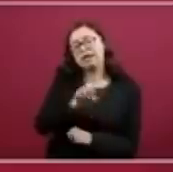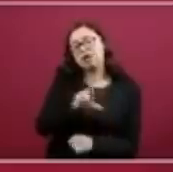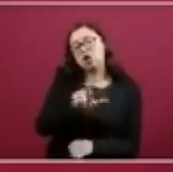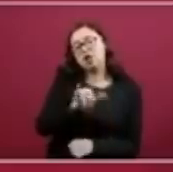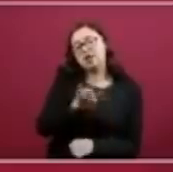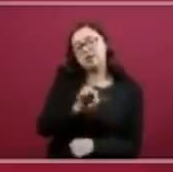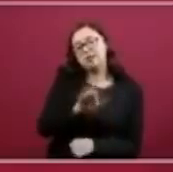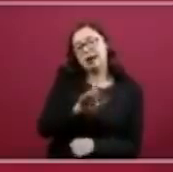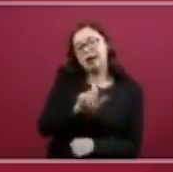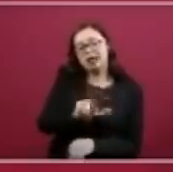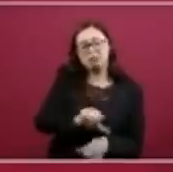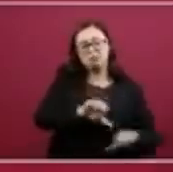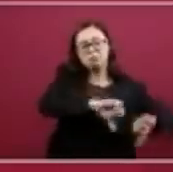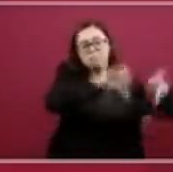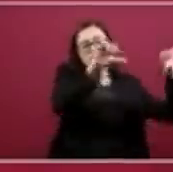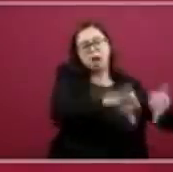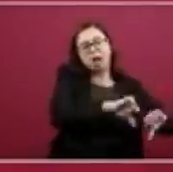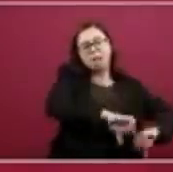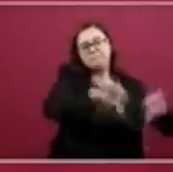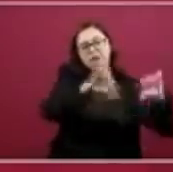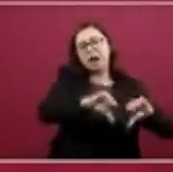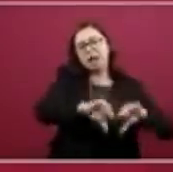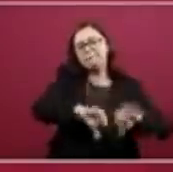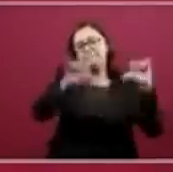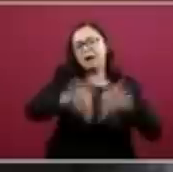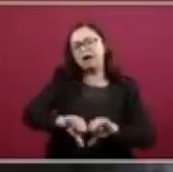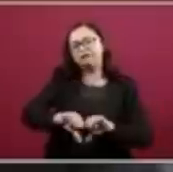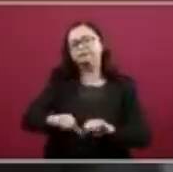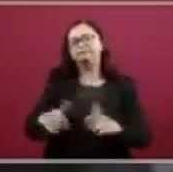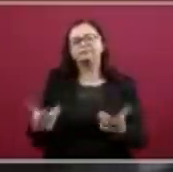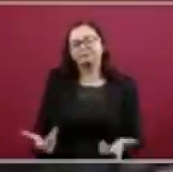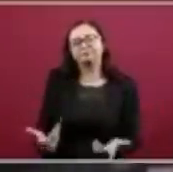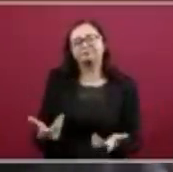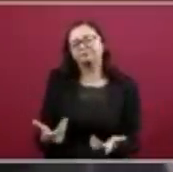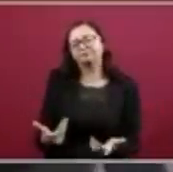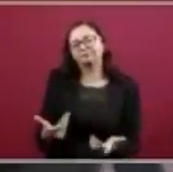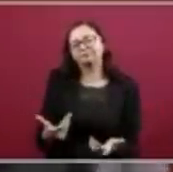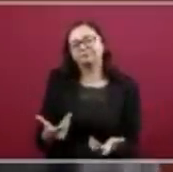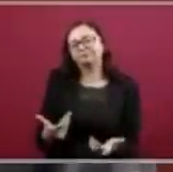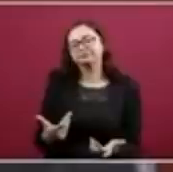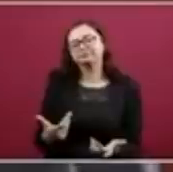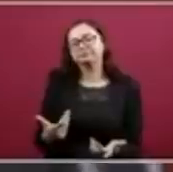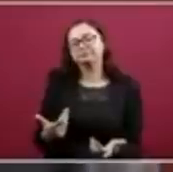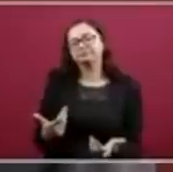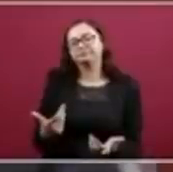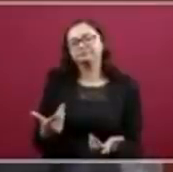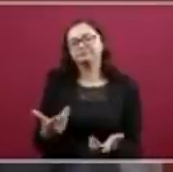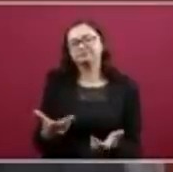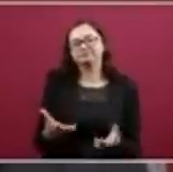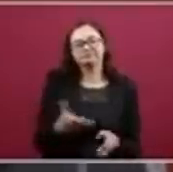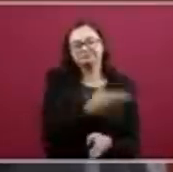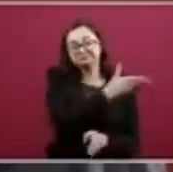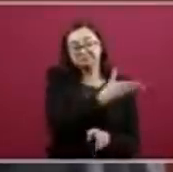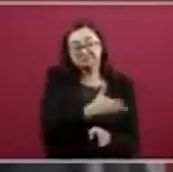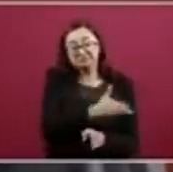fracaso, sobre todo en los últimos